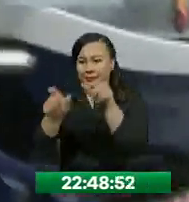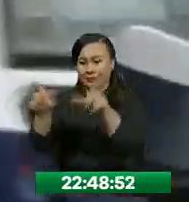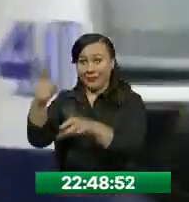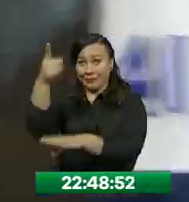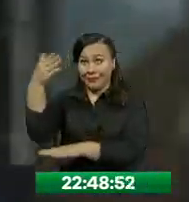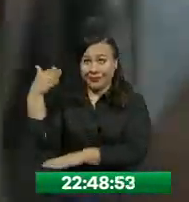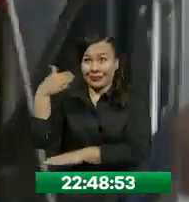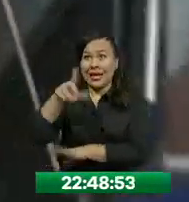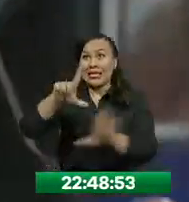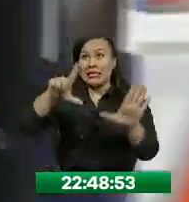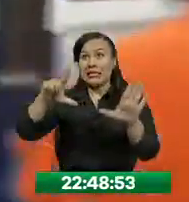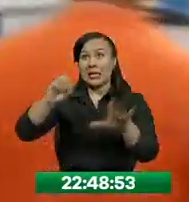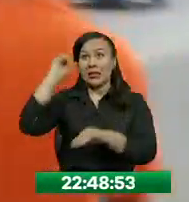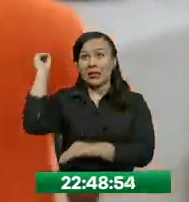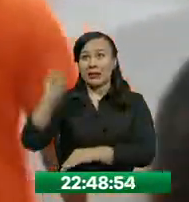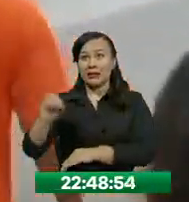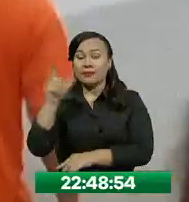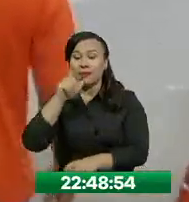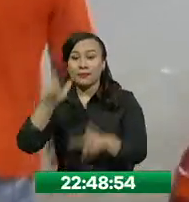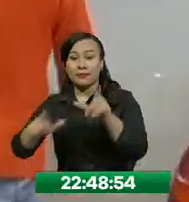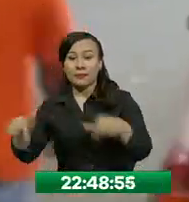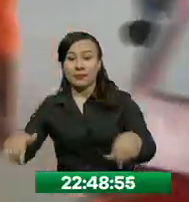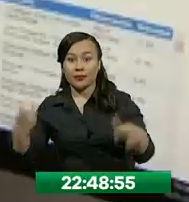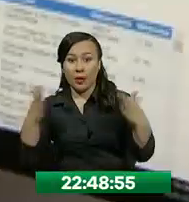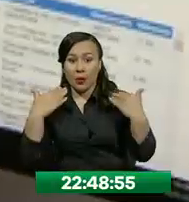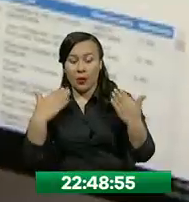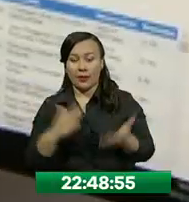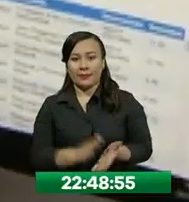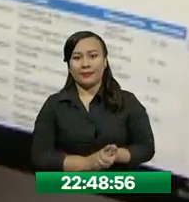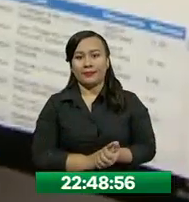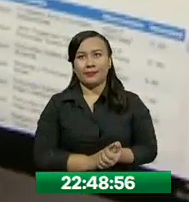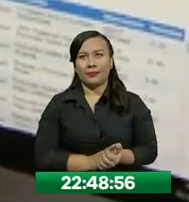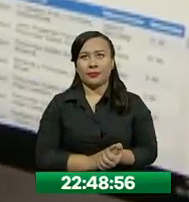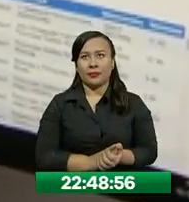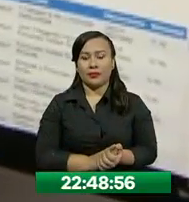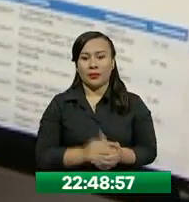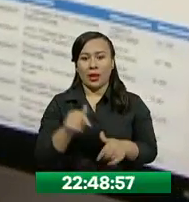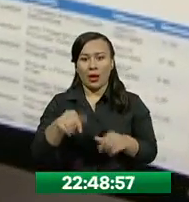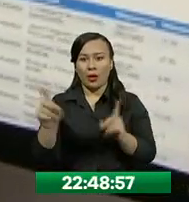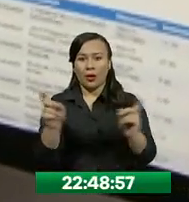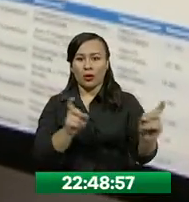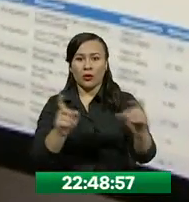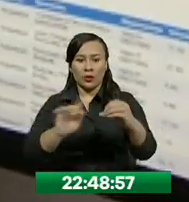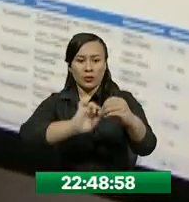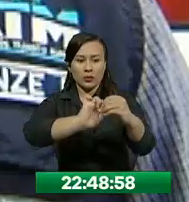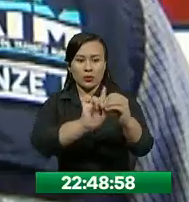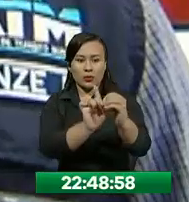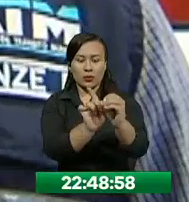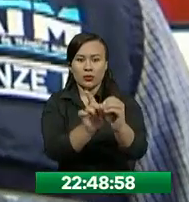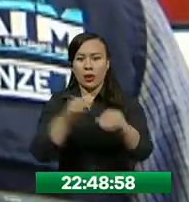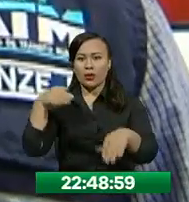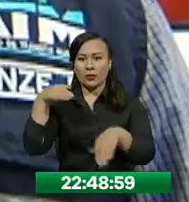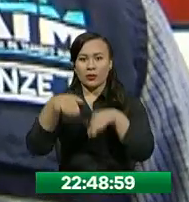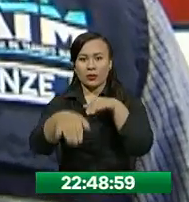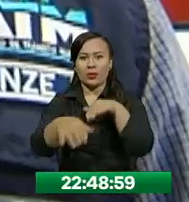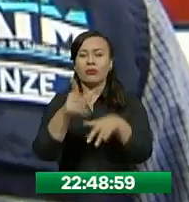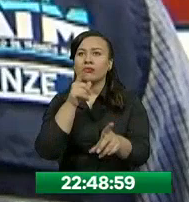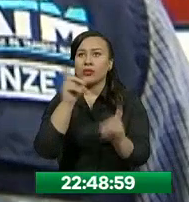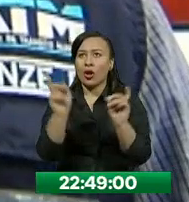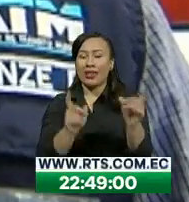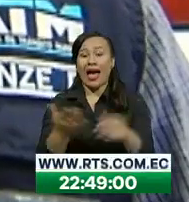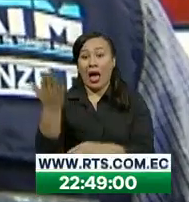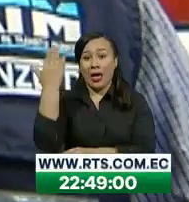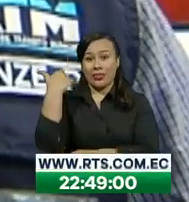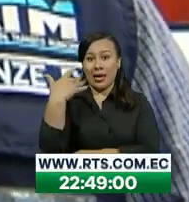el 70% de los habitantes del puerto principal. Gracias al control de velocidad de los GPS de los buses bajamos de 15.000